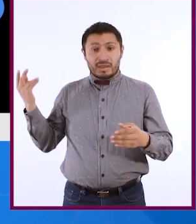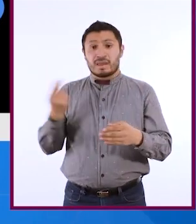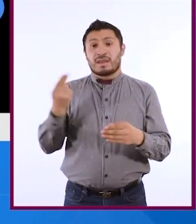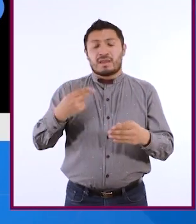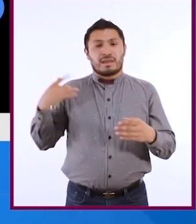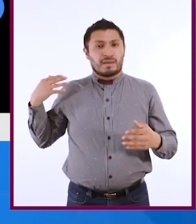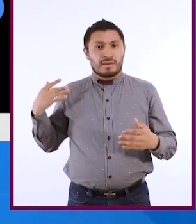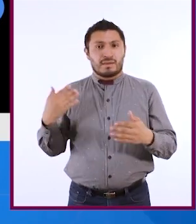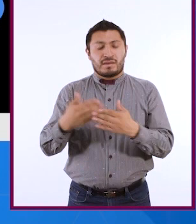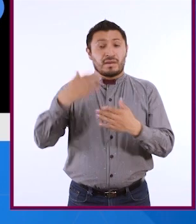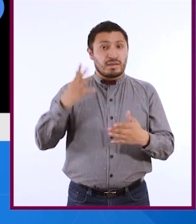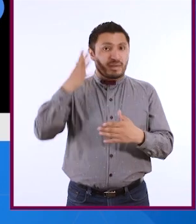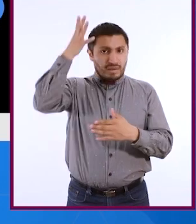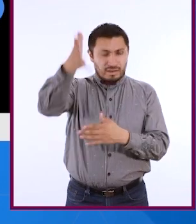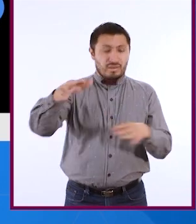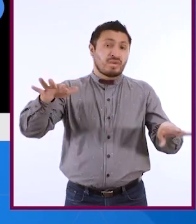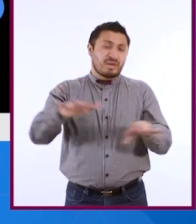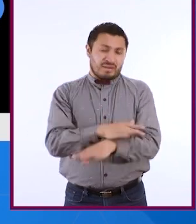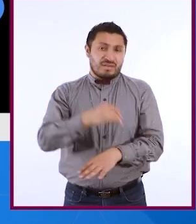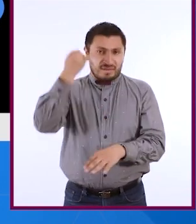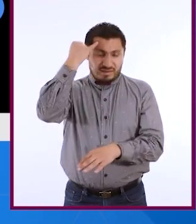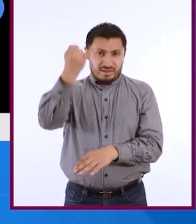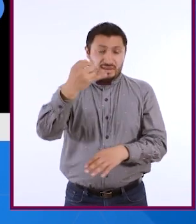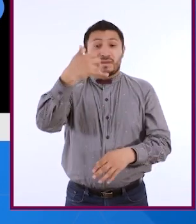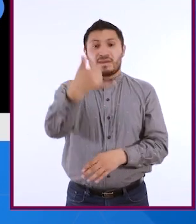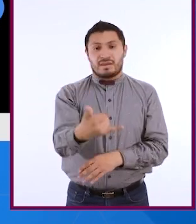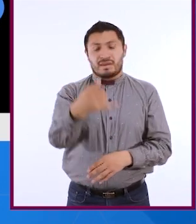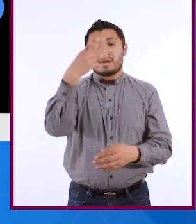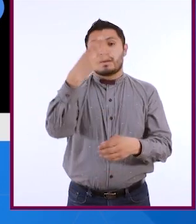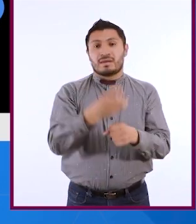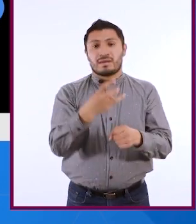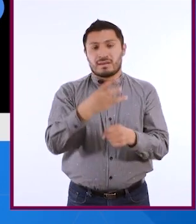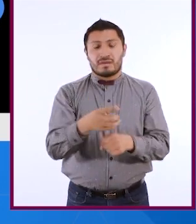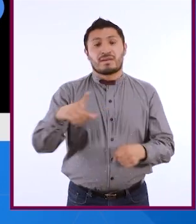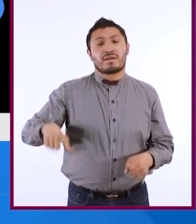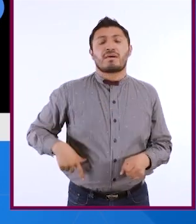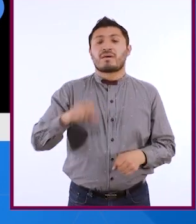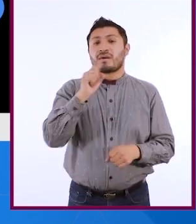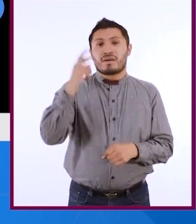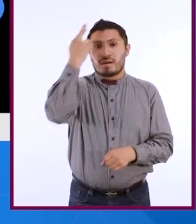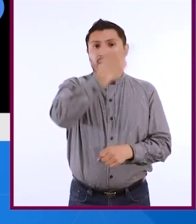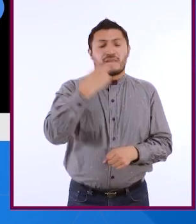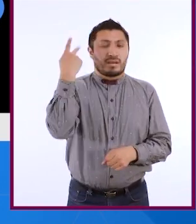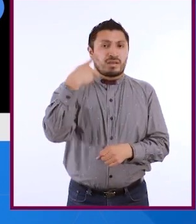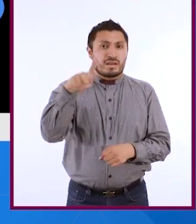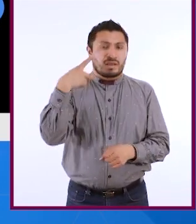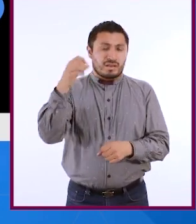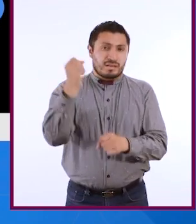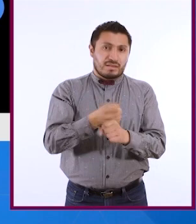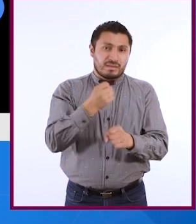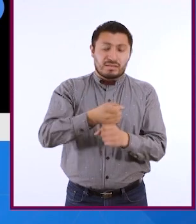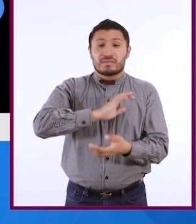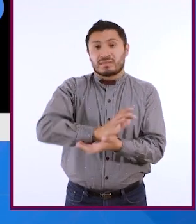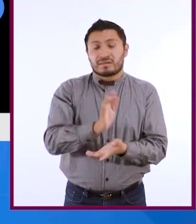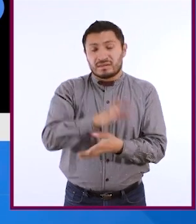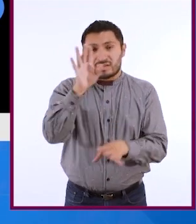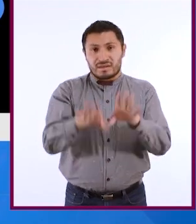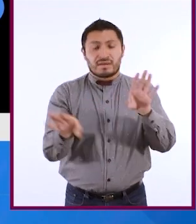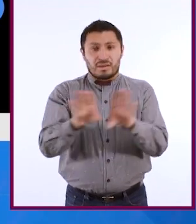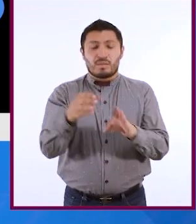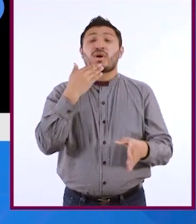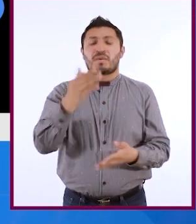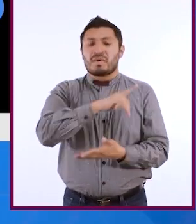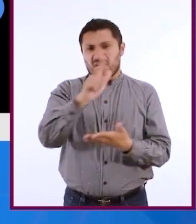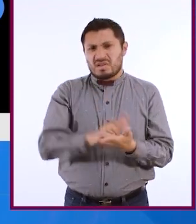necesitan repensarse hacia el futuro. Y tercero, pues el gobierno también tiene que revisar sus propias prácticas discriminatorias. A veces está muy